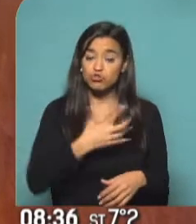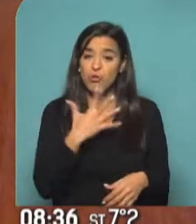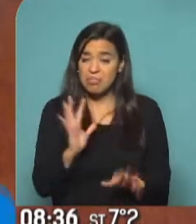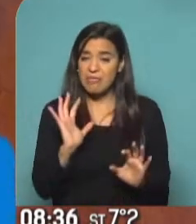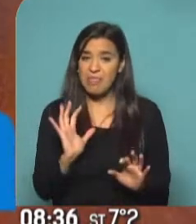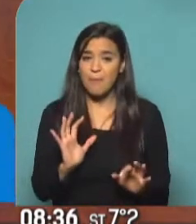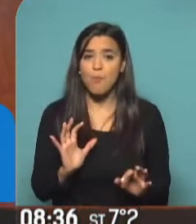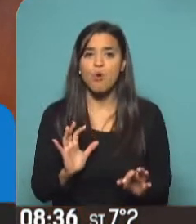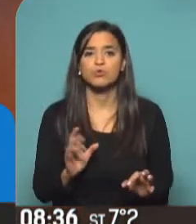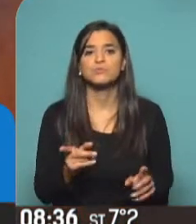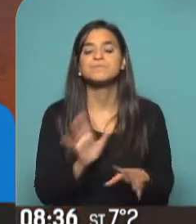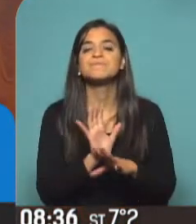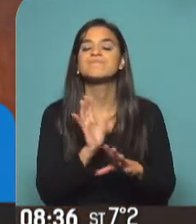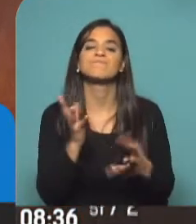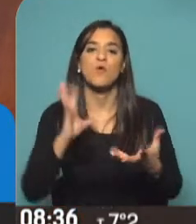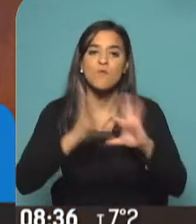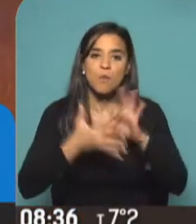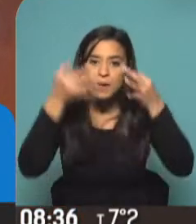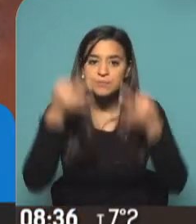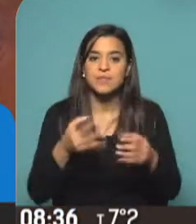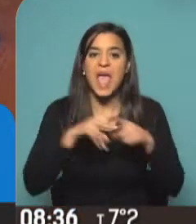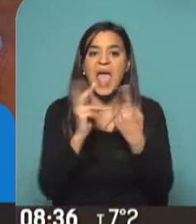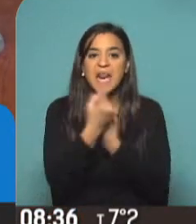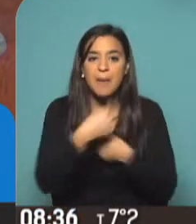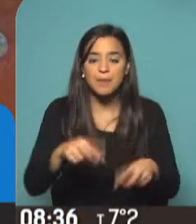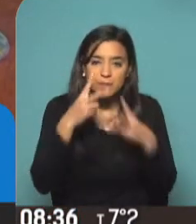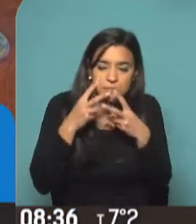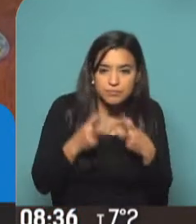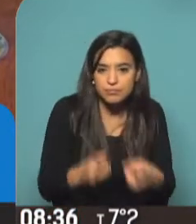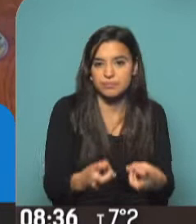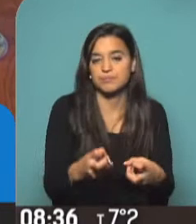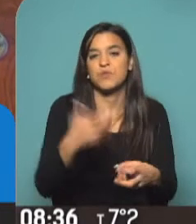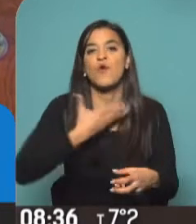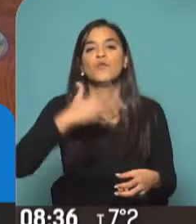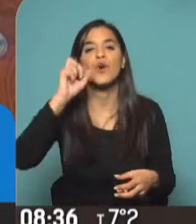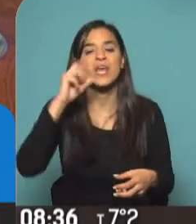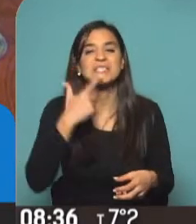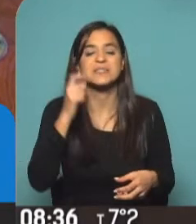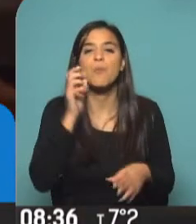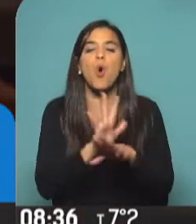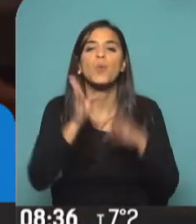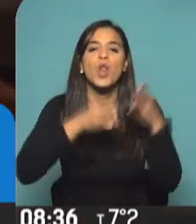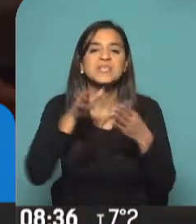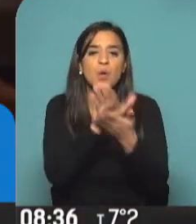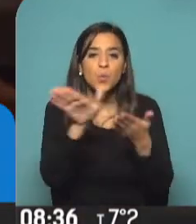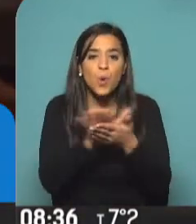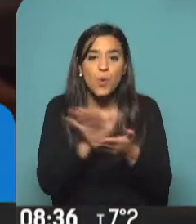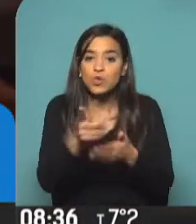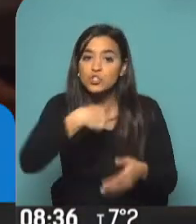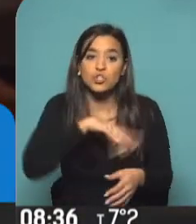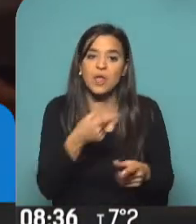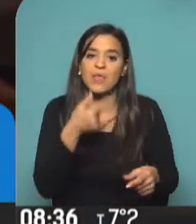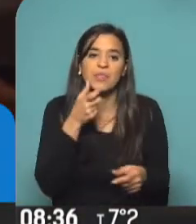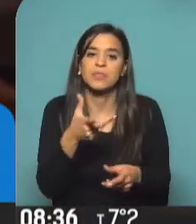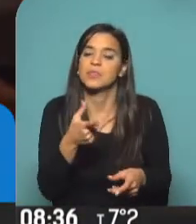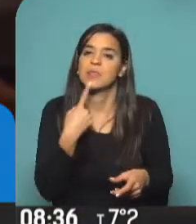que no se estaba aplicando de manera sistemática las herramientas de la antropología forense a violencias de nuevos tipos y entendíamos que había que empezar a